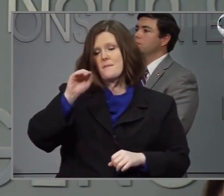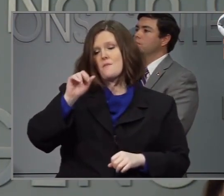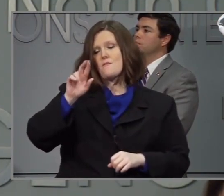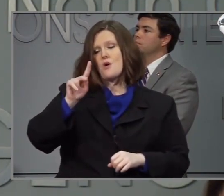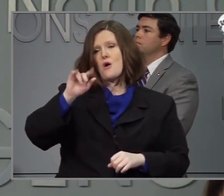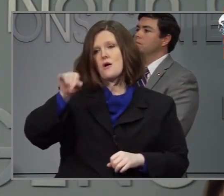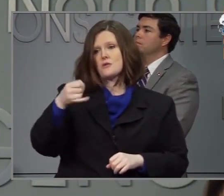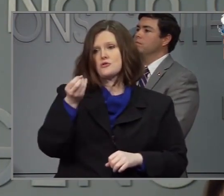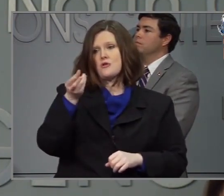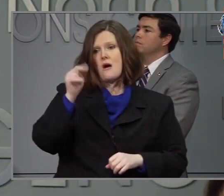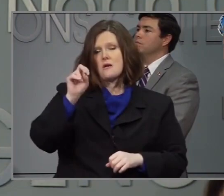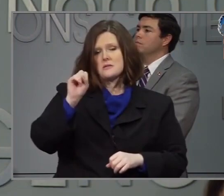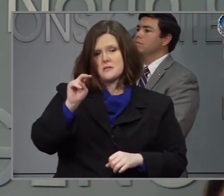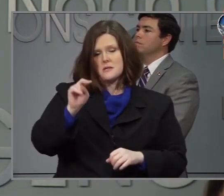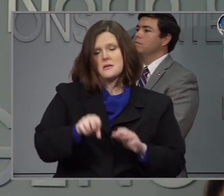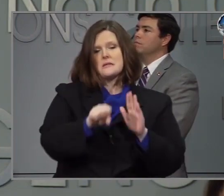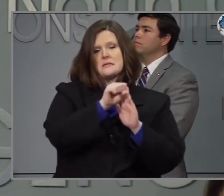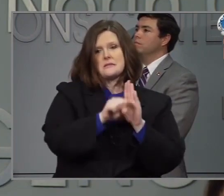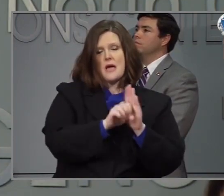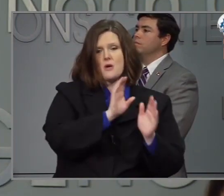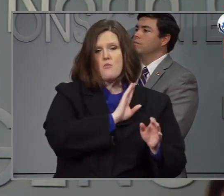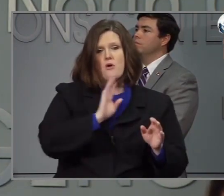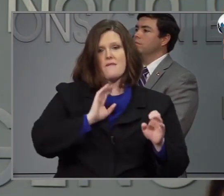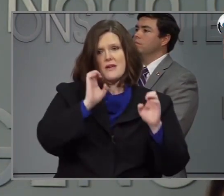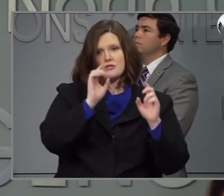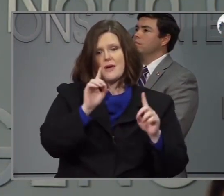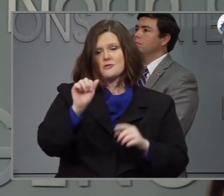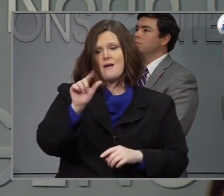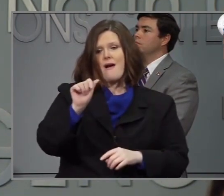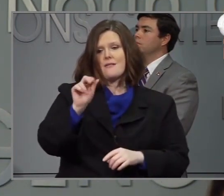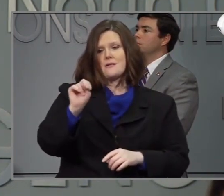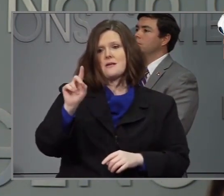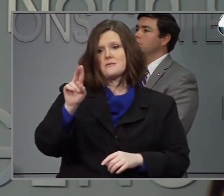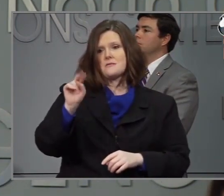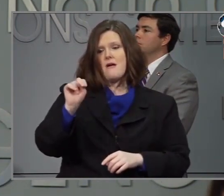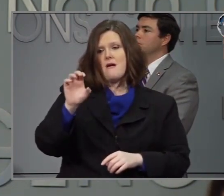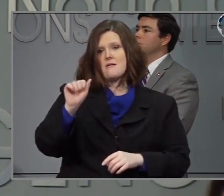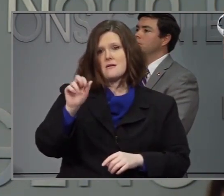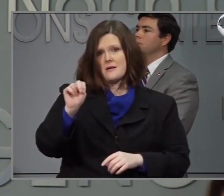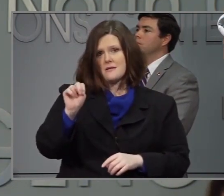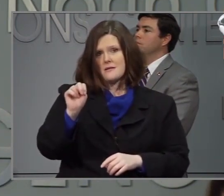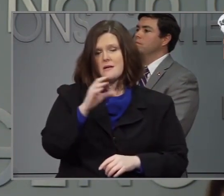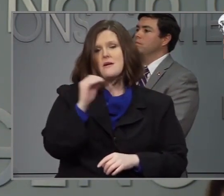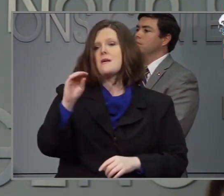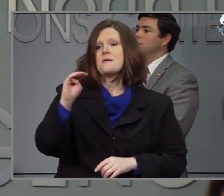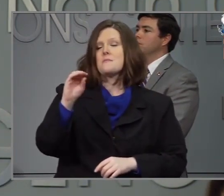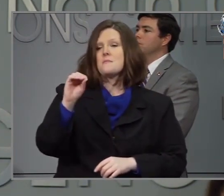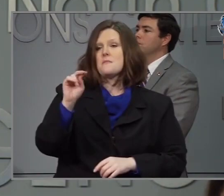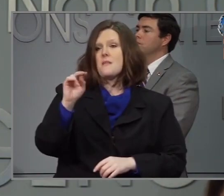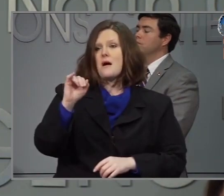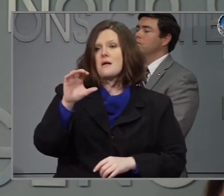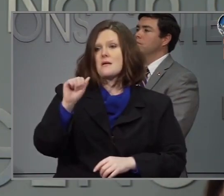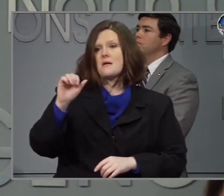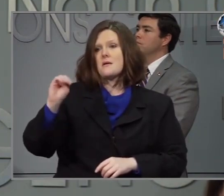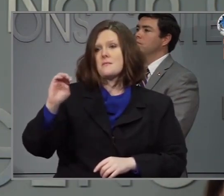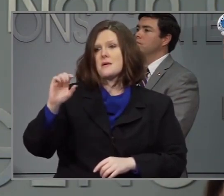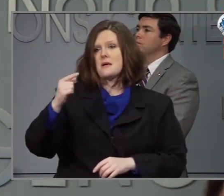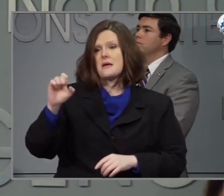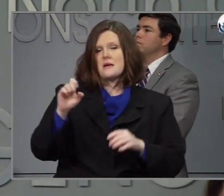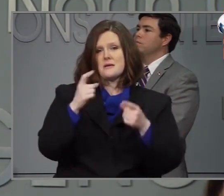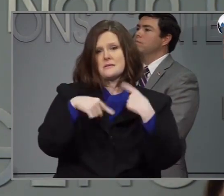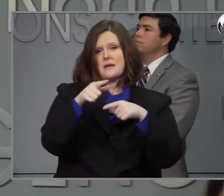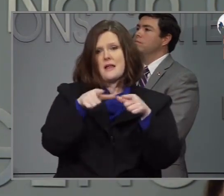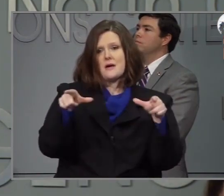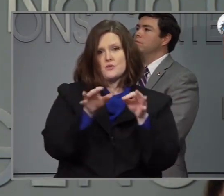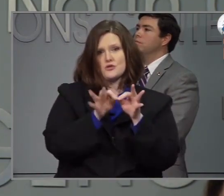estatal alan duncan superintendente escolar del estado marchan son y también a mónica